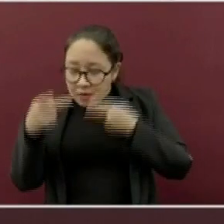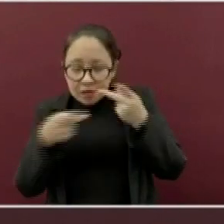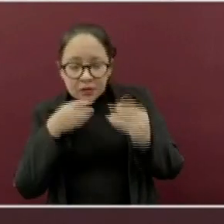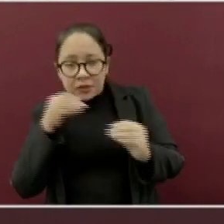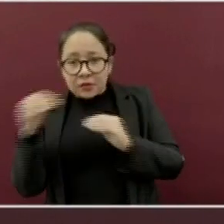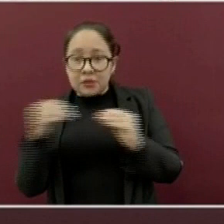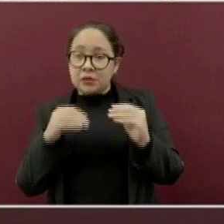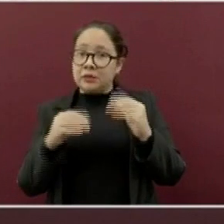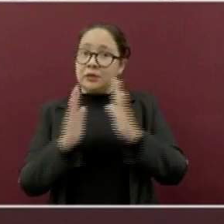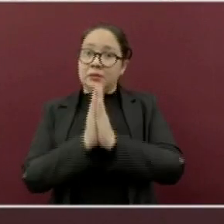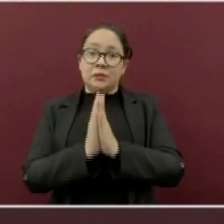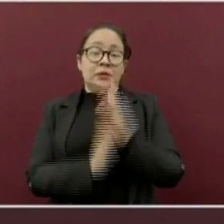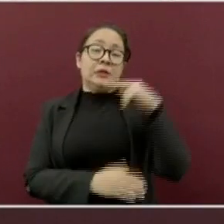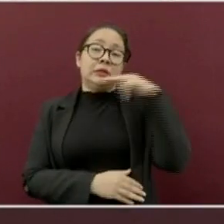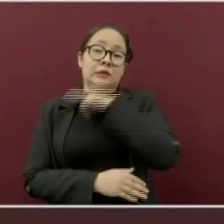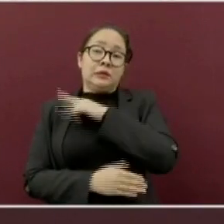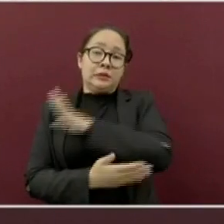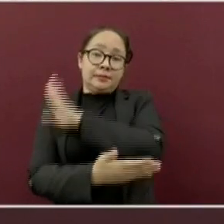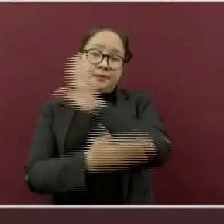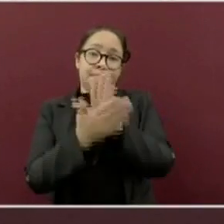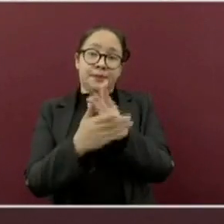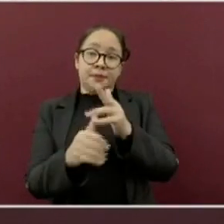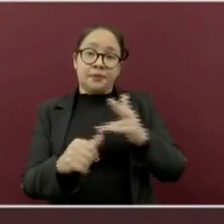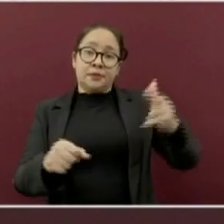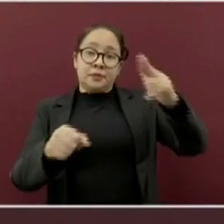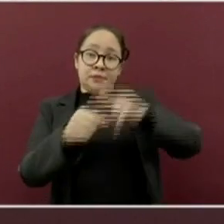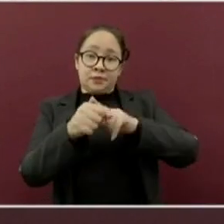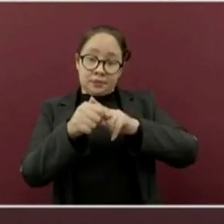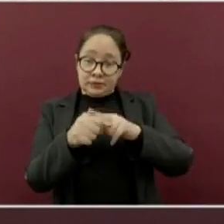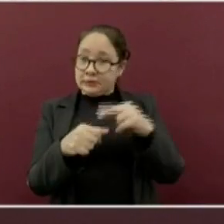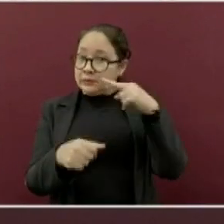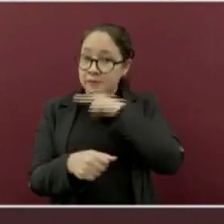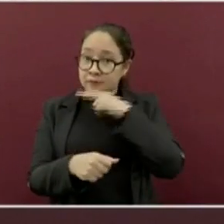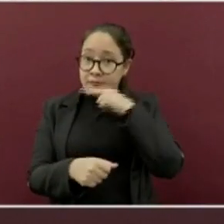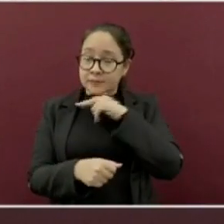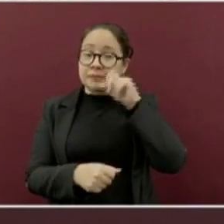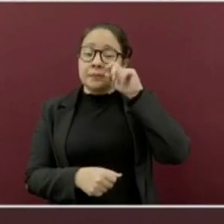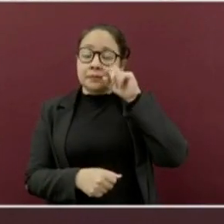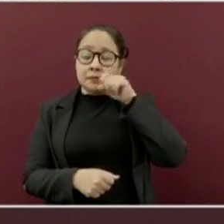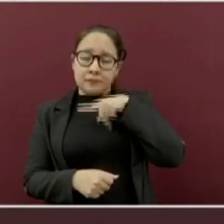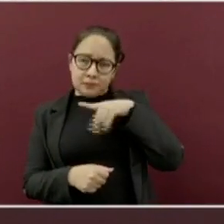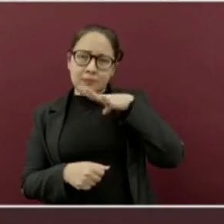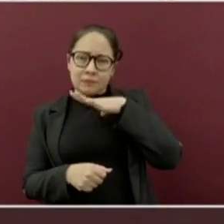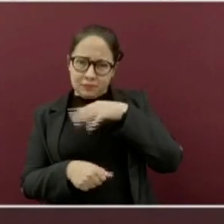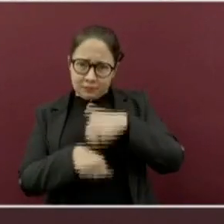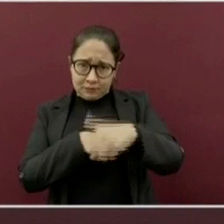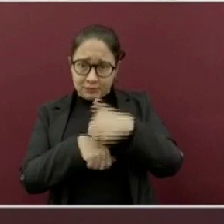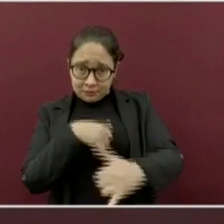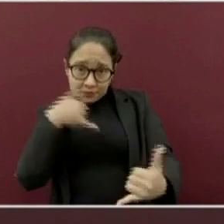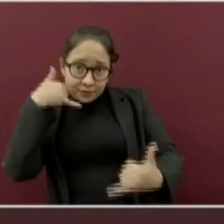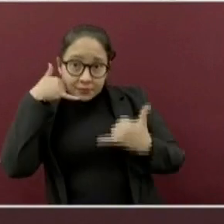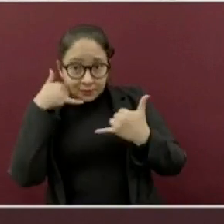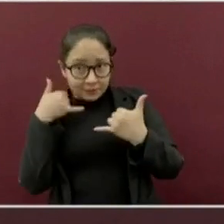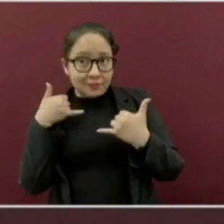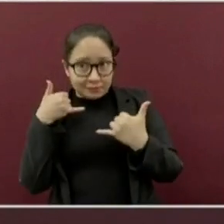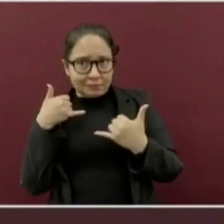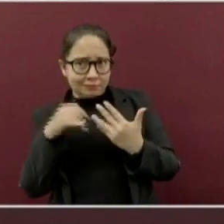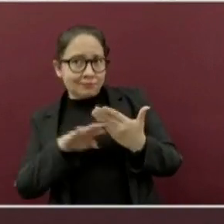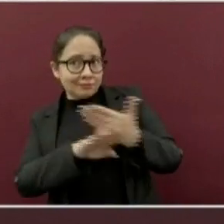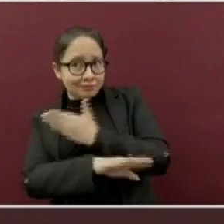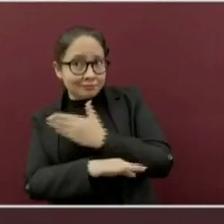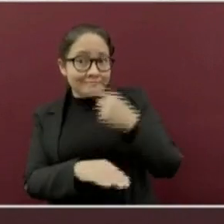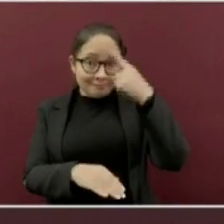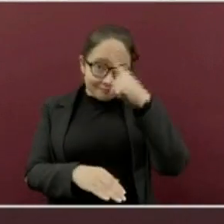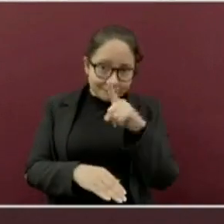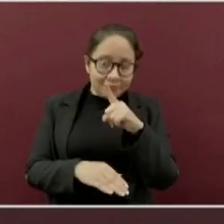moverse, no lo duden. Busquen atención médica inmediata. También pueden llamar a la línea de asistencia con antelación para que